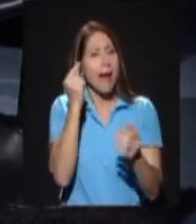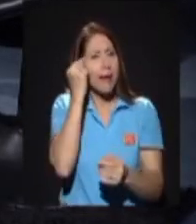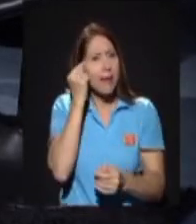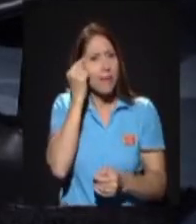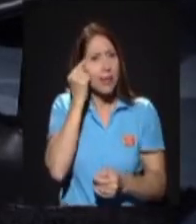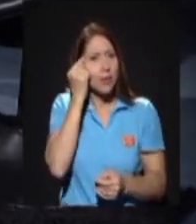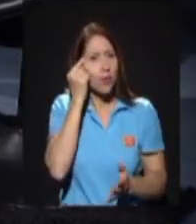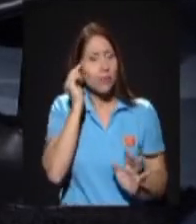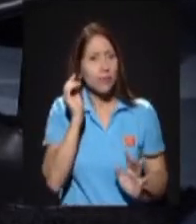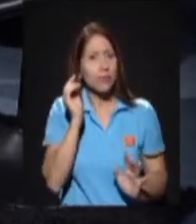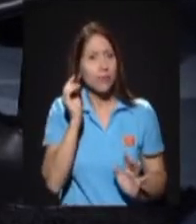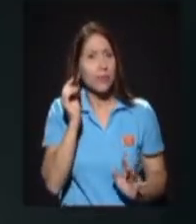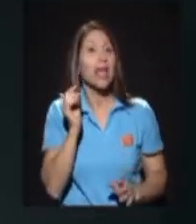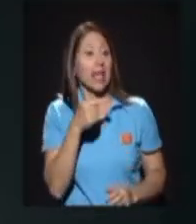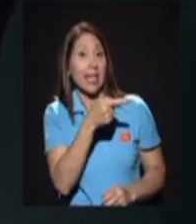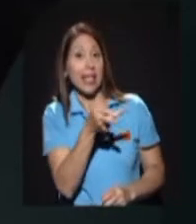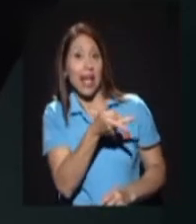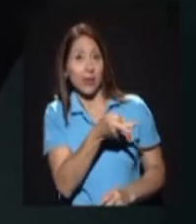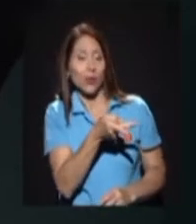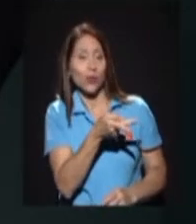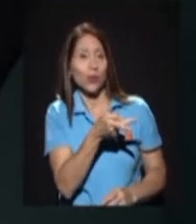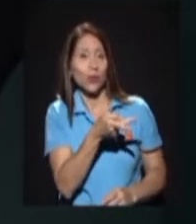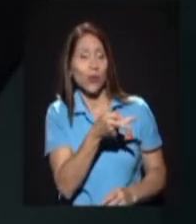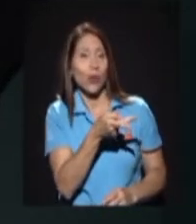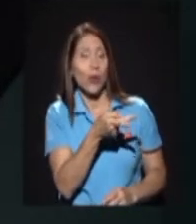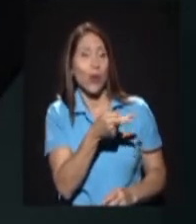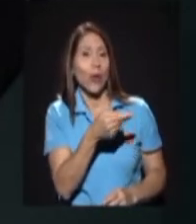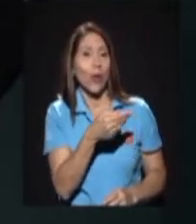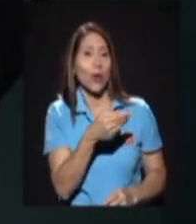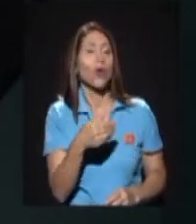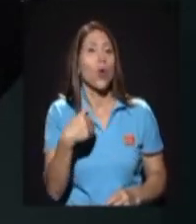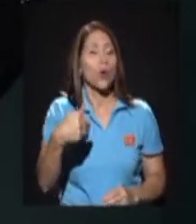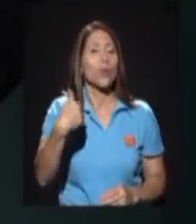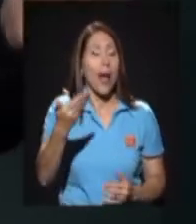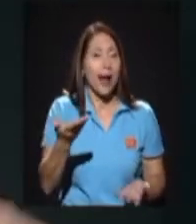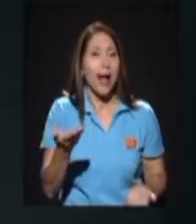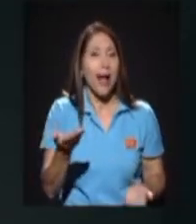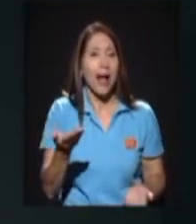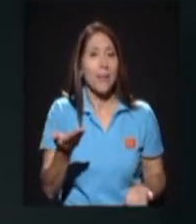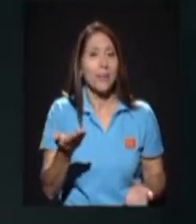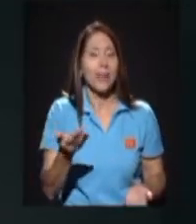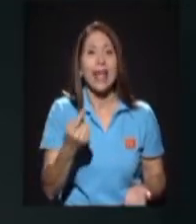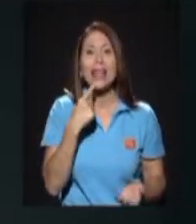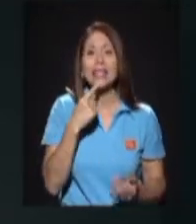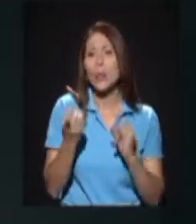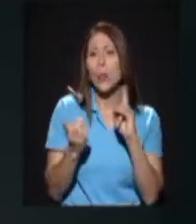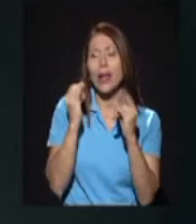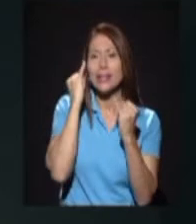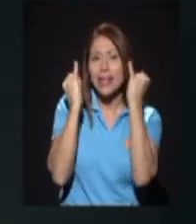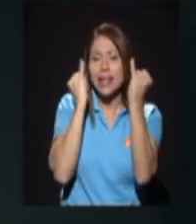reflexión, y ellos nos van a plantear las ideas del libro,